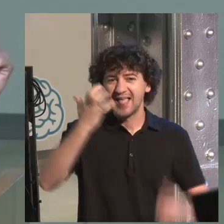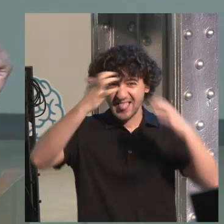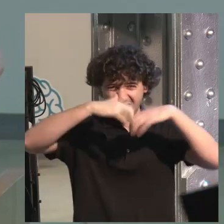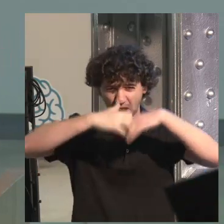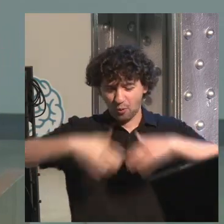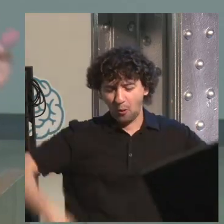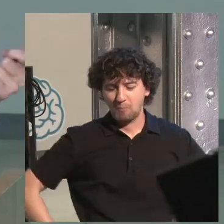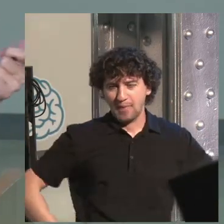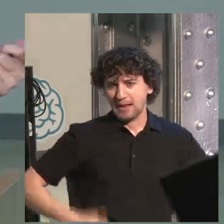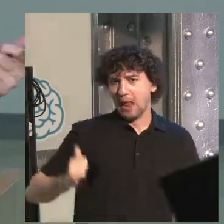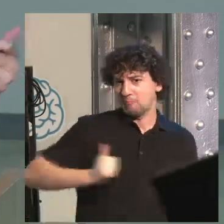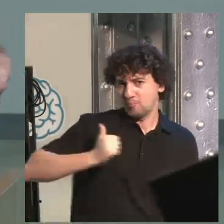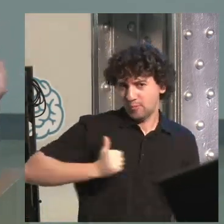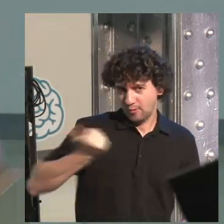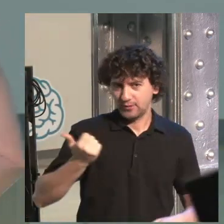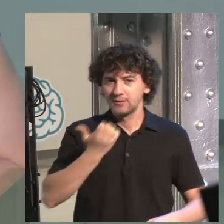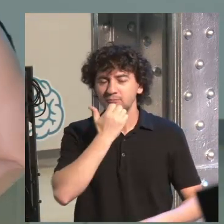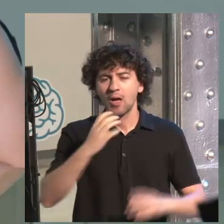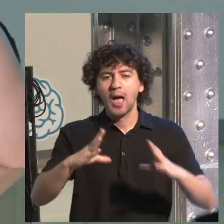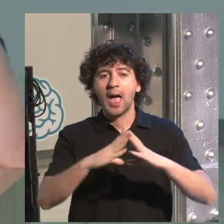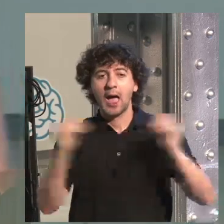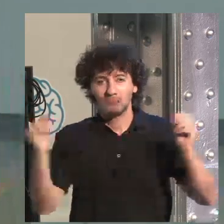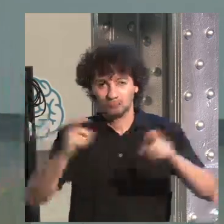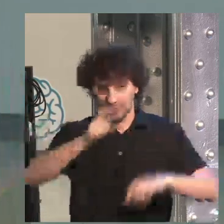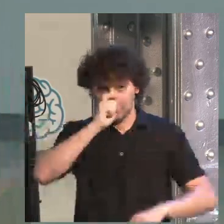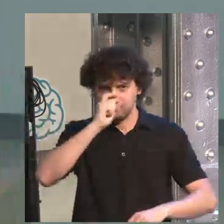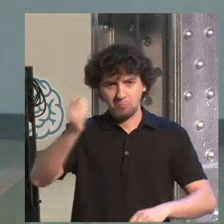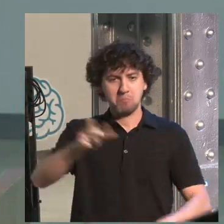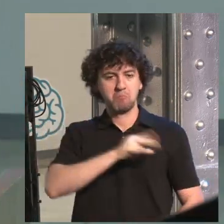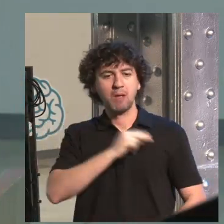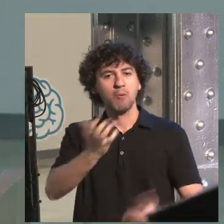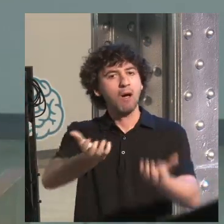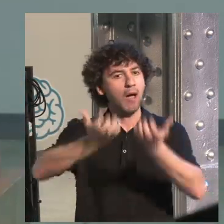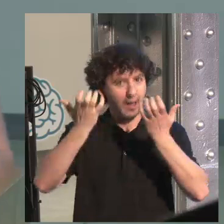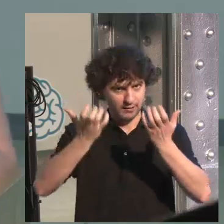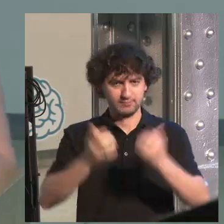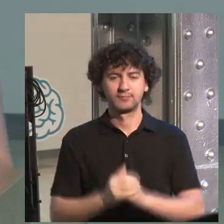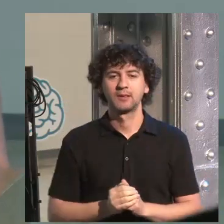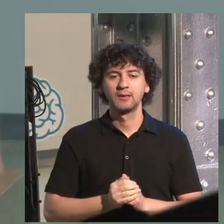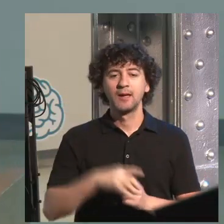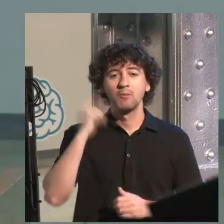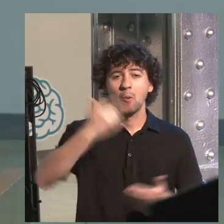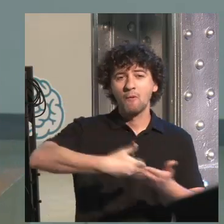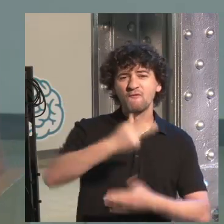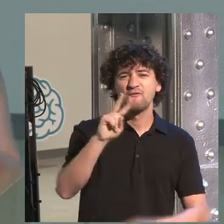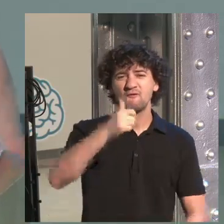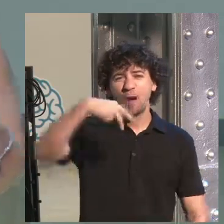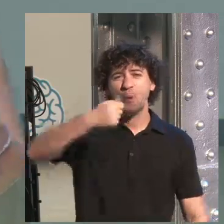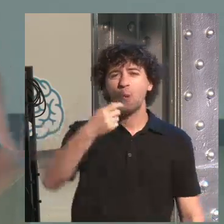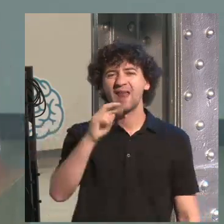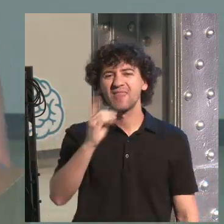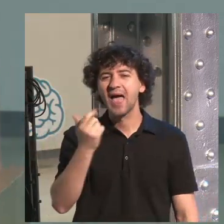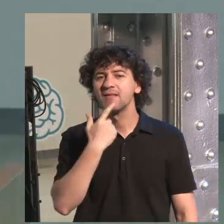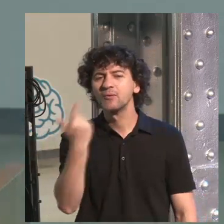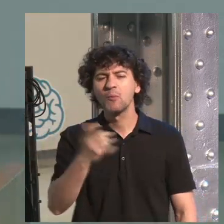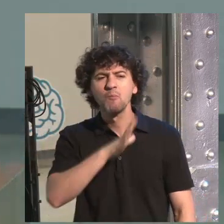biónicas gana el Princesa de Asturias, Hugh Hare. La Vanguardia tenía una noticia que llevaba este título: ¿por qué sientes que